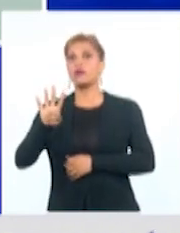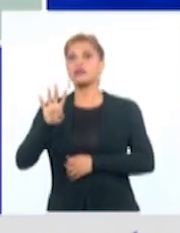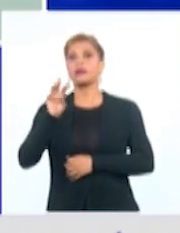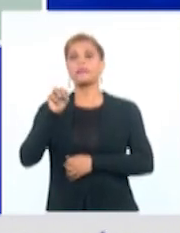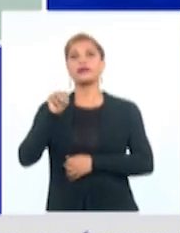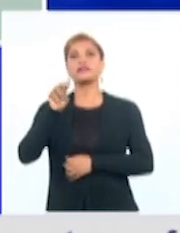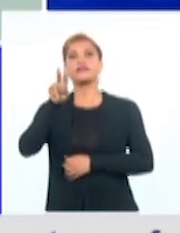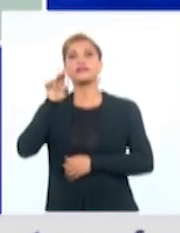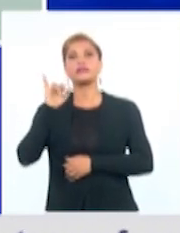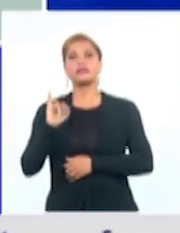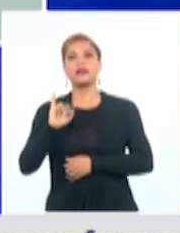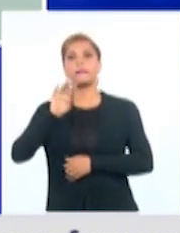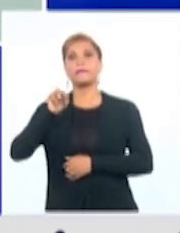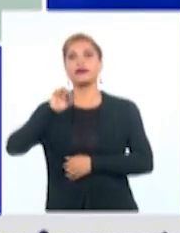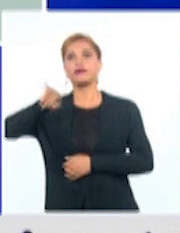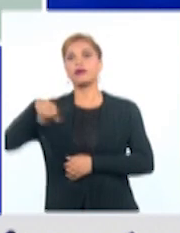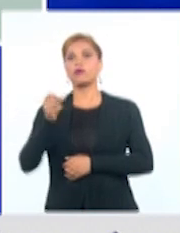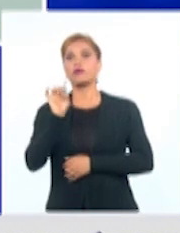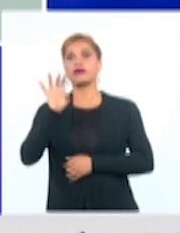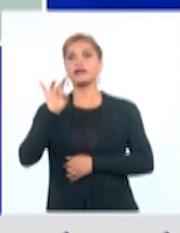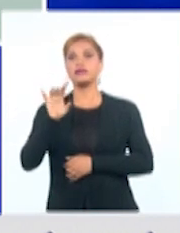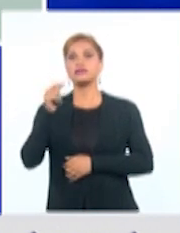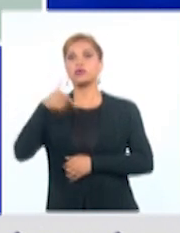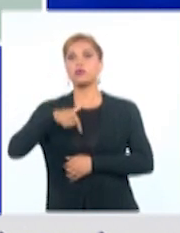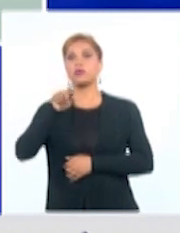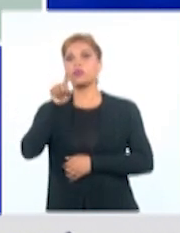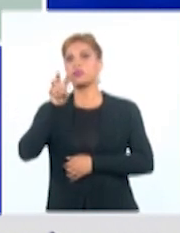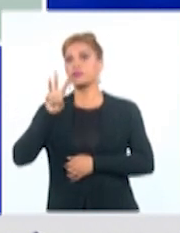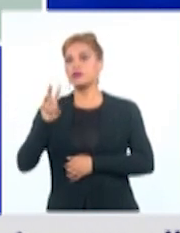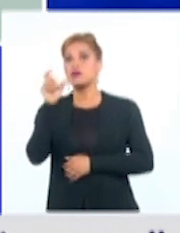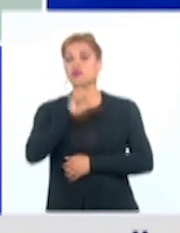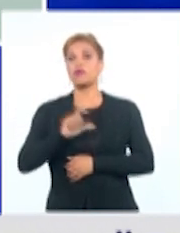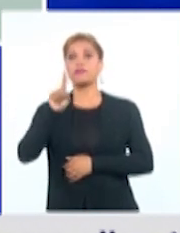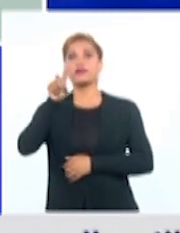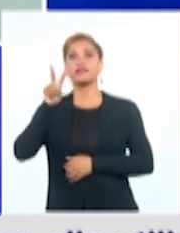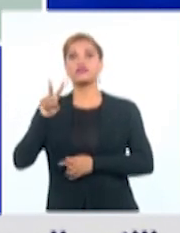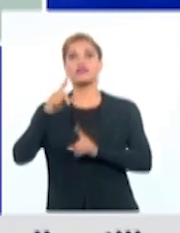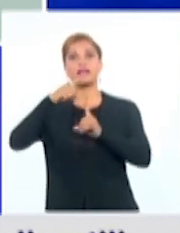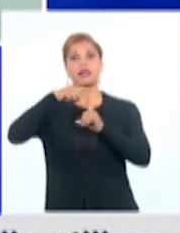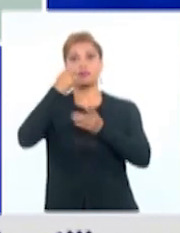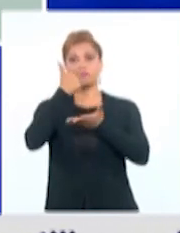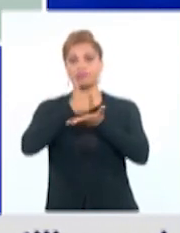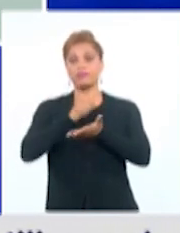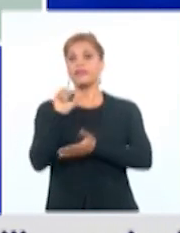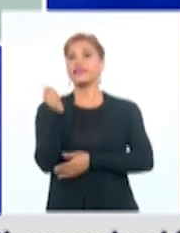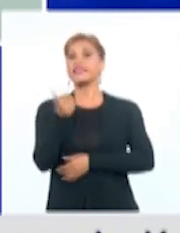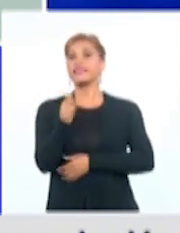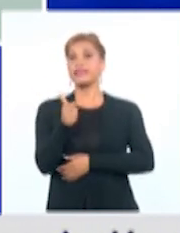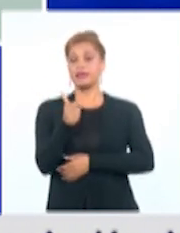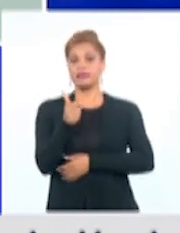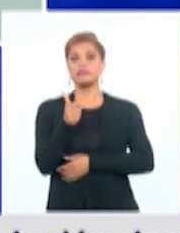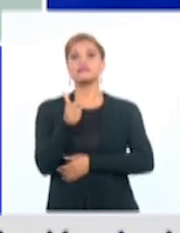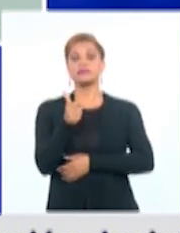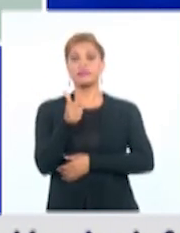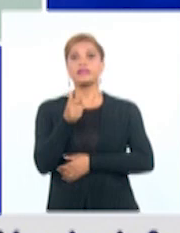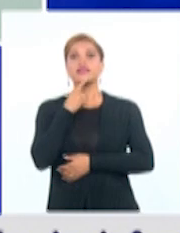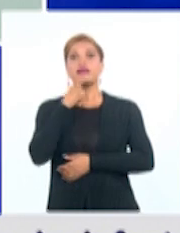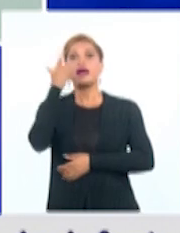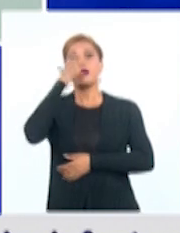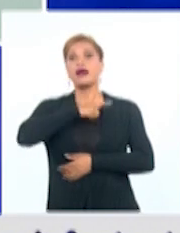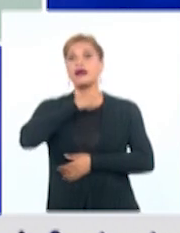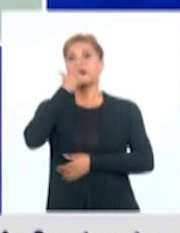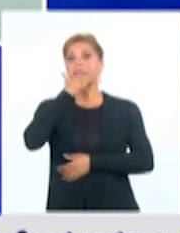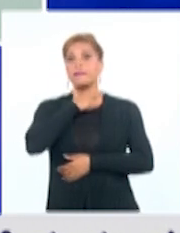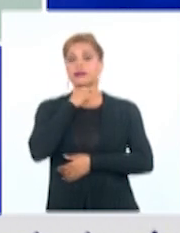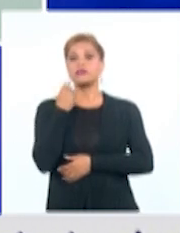Manatí 26, Majibacoa 15, Jobabo 13, Colombia 12, Las Tunas 10, municipio cabecera, y Amancio 1